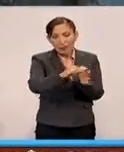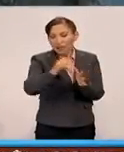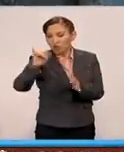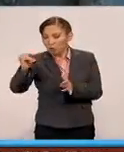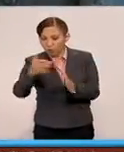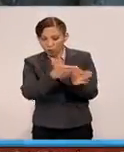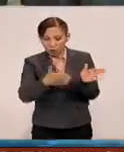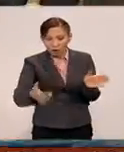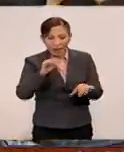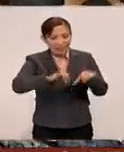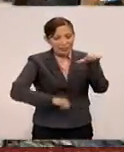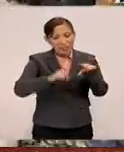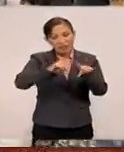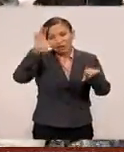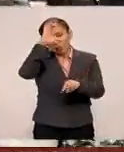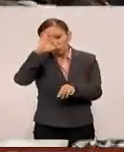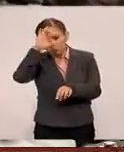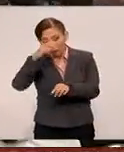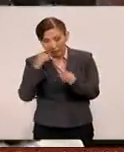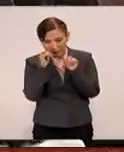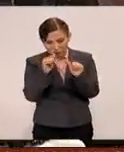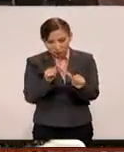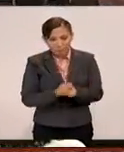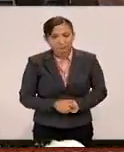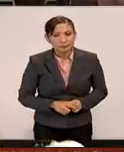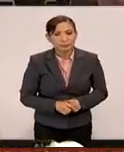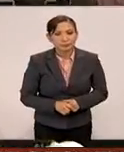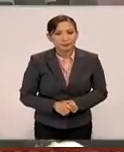junio varias actividades culturales. Ponga atención.